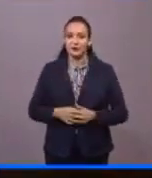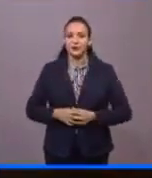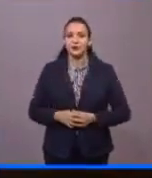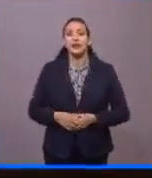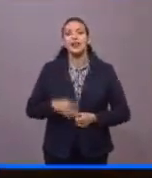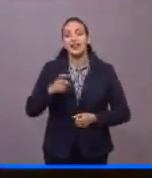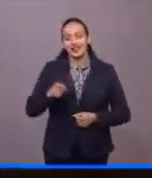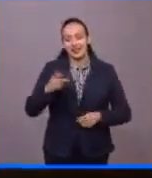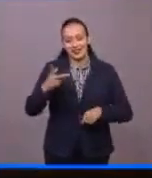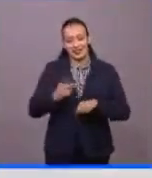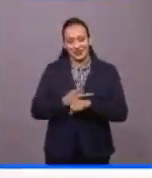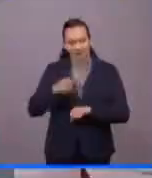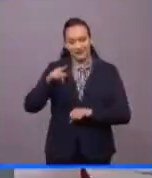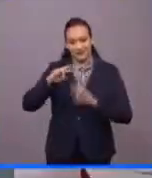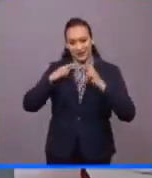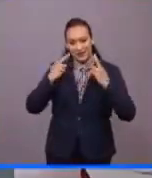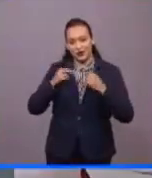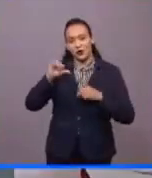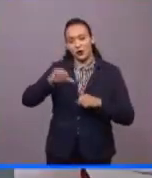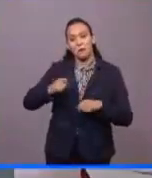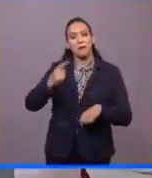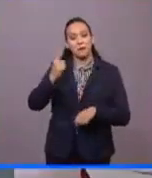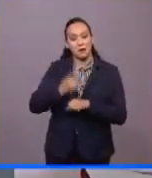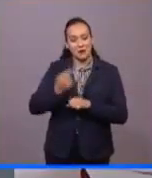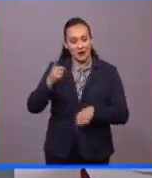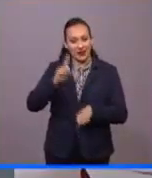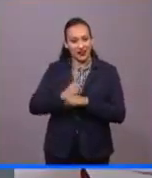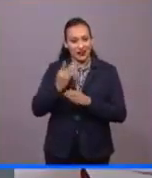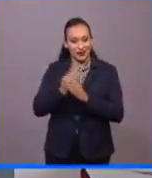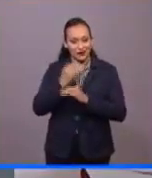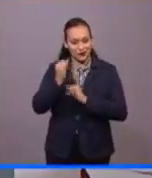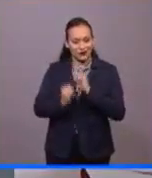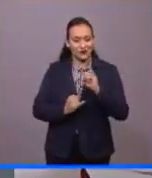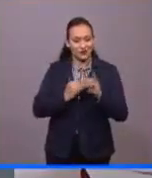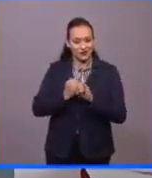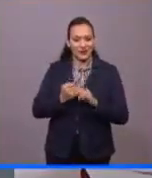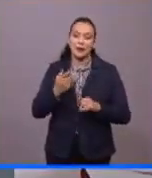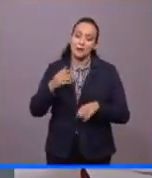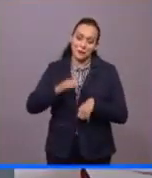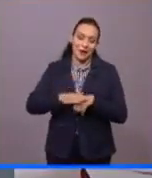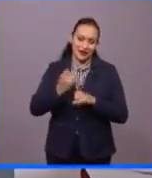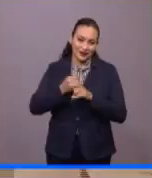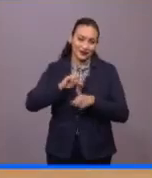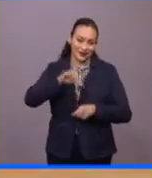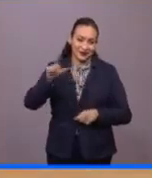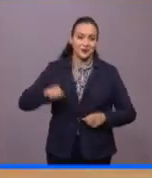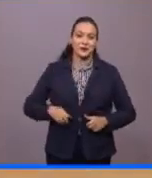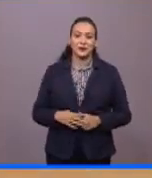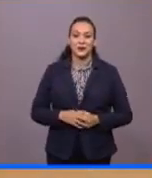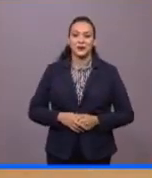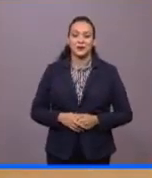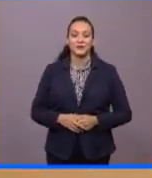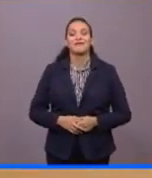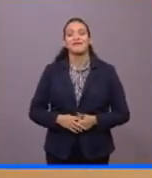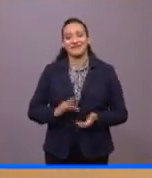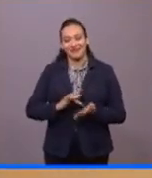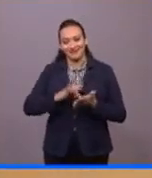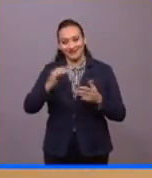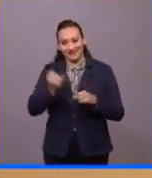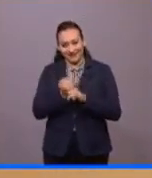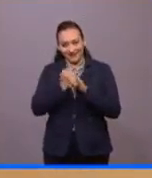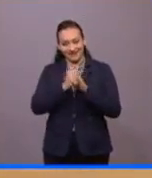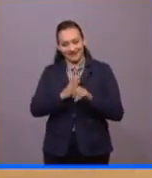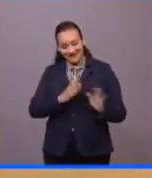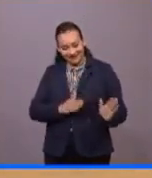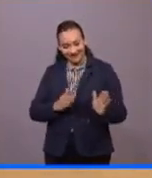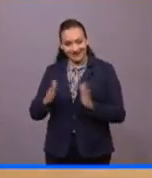es parte de lo acontecido en este primer día del Seminario Internacional. Estaremos pendientes. Muchas gracias,